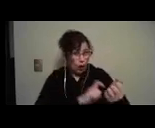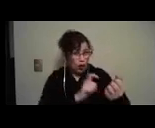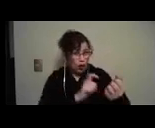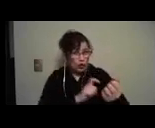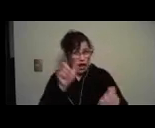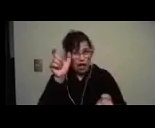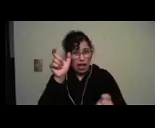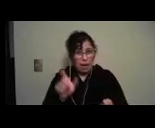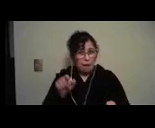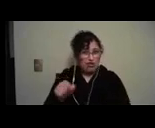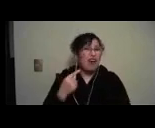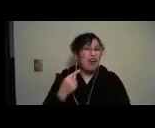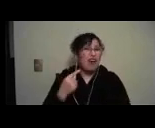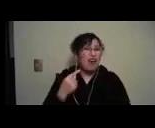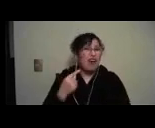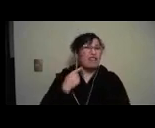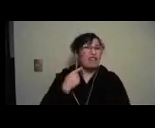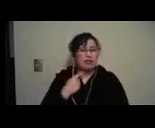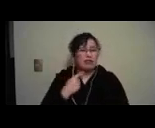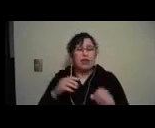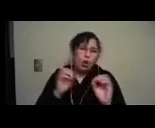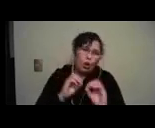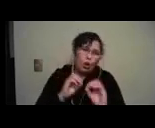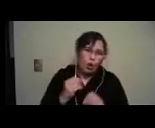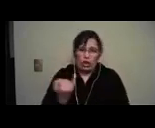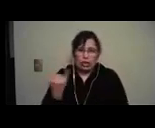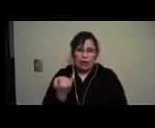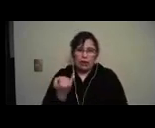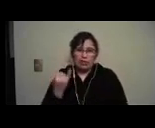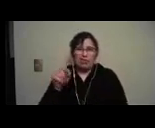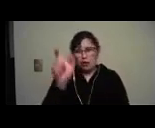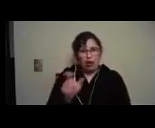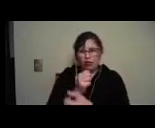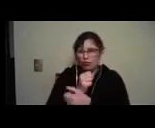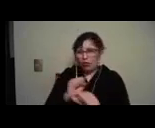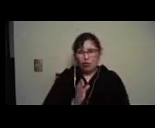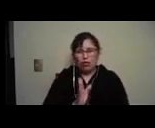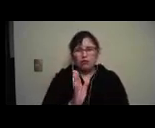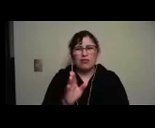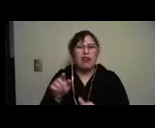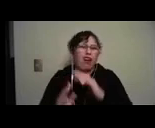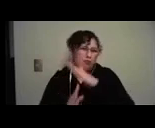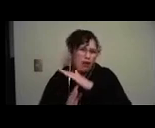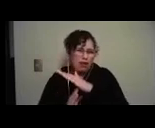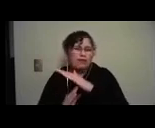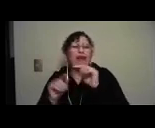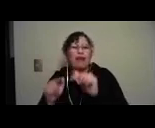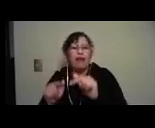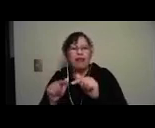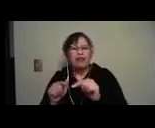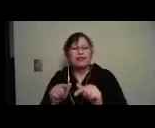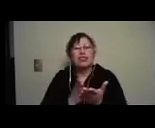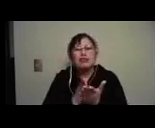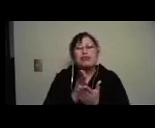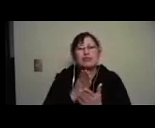persona o en el término de independencia, autonomía, ya podríamos estar hablando de demencia, ¿ya? Y no de un